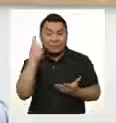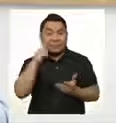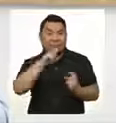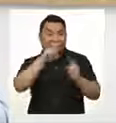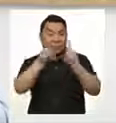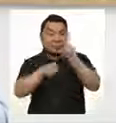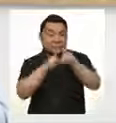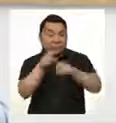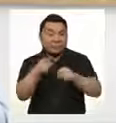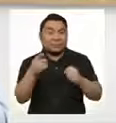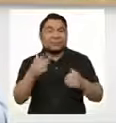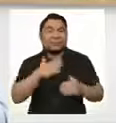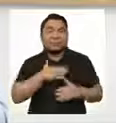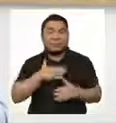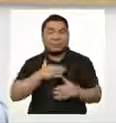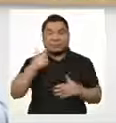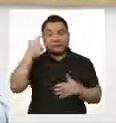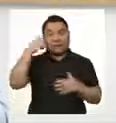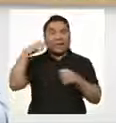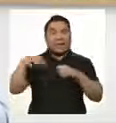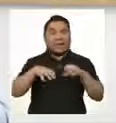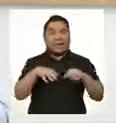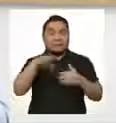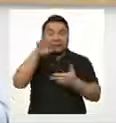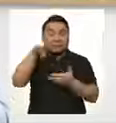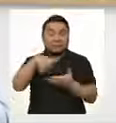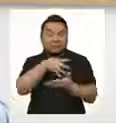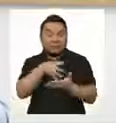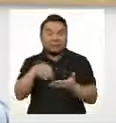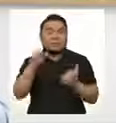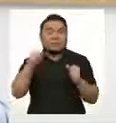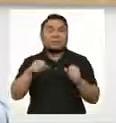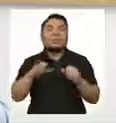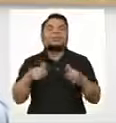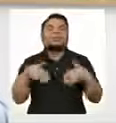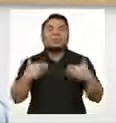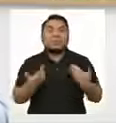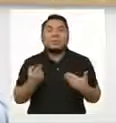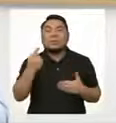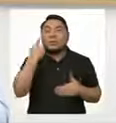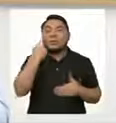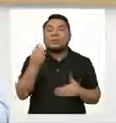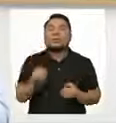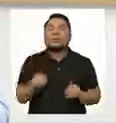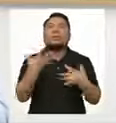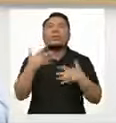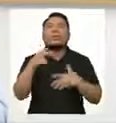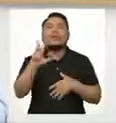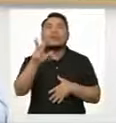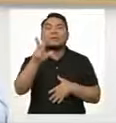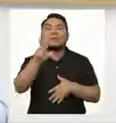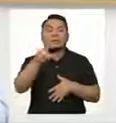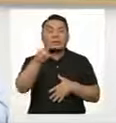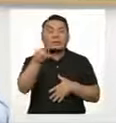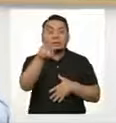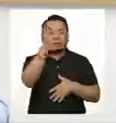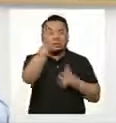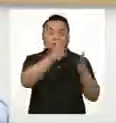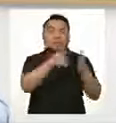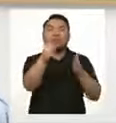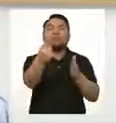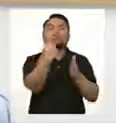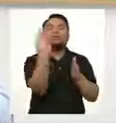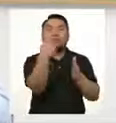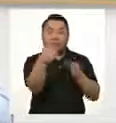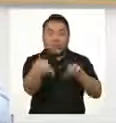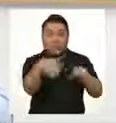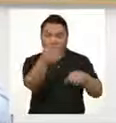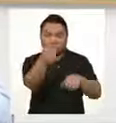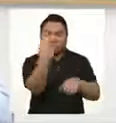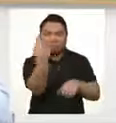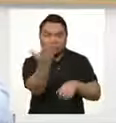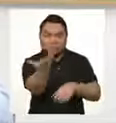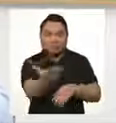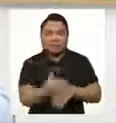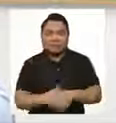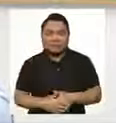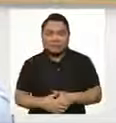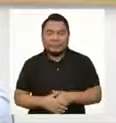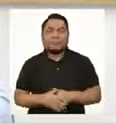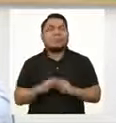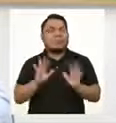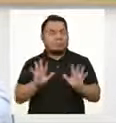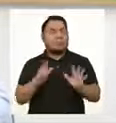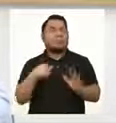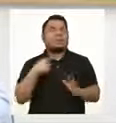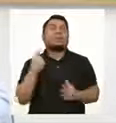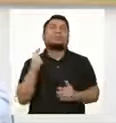pregunta soy yo el que desarrolla la tabla y ya luego les dejo desarrollar las otras tres a ustedes solos? A ver, vamos a